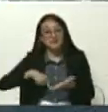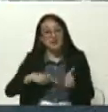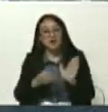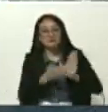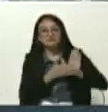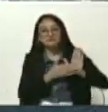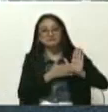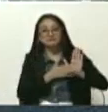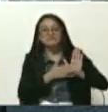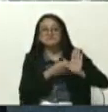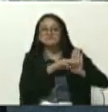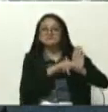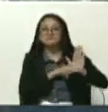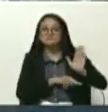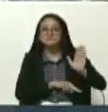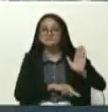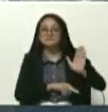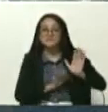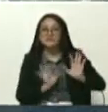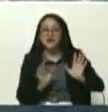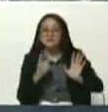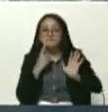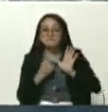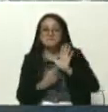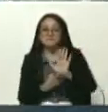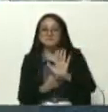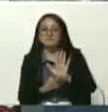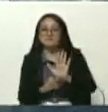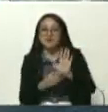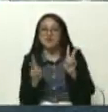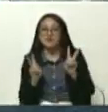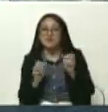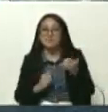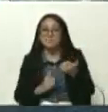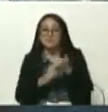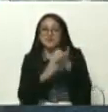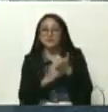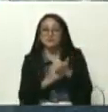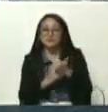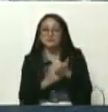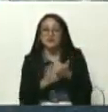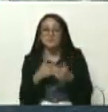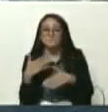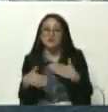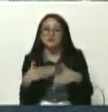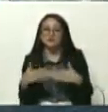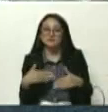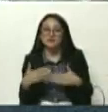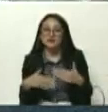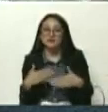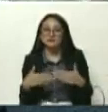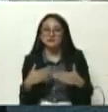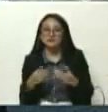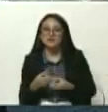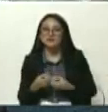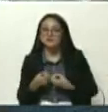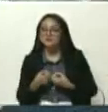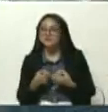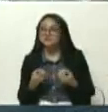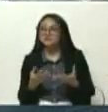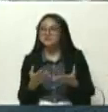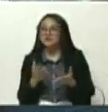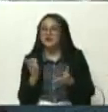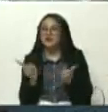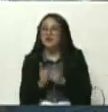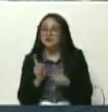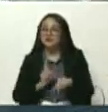comunicado donde se establecen los parámetros que ya fueron dados a conocer para este nuevo reimpulso, este nuevo proceso que va a garantizar en un corto